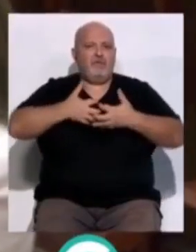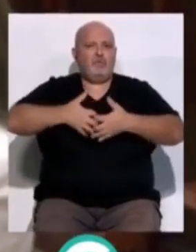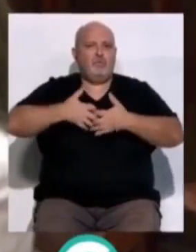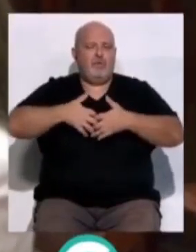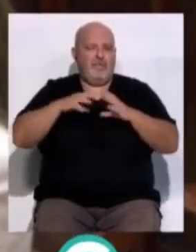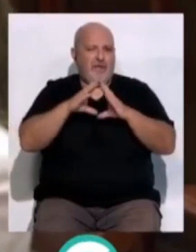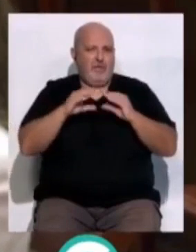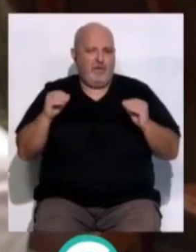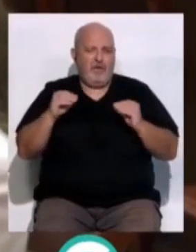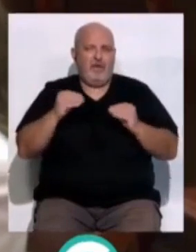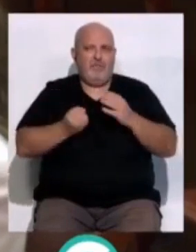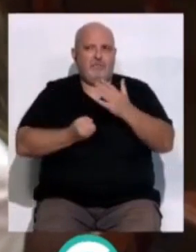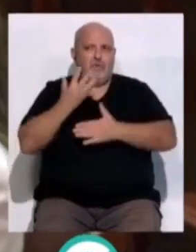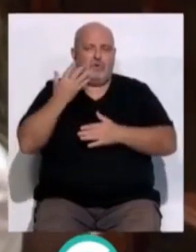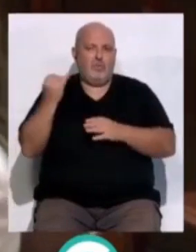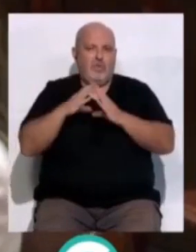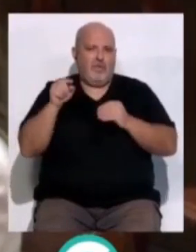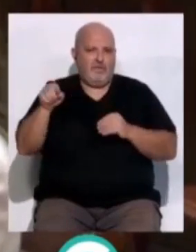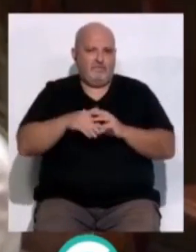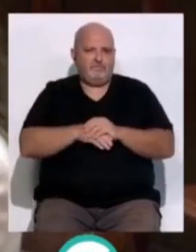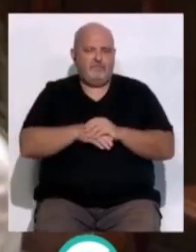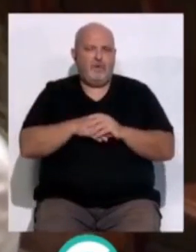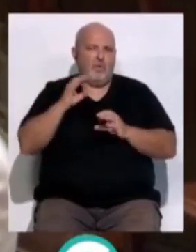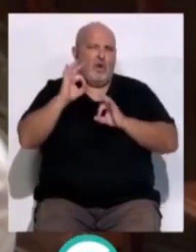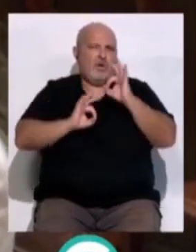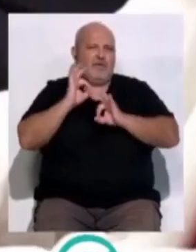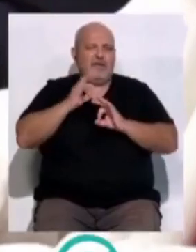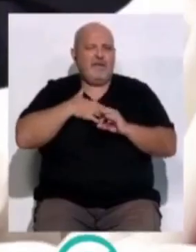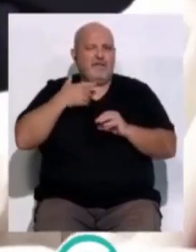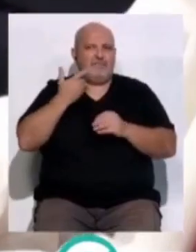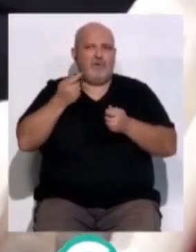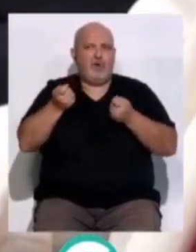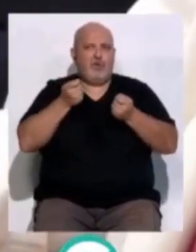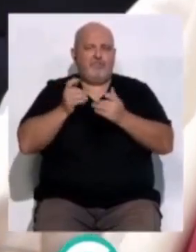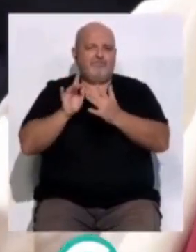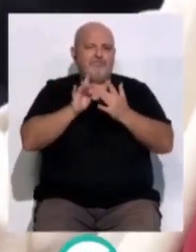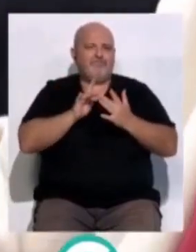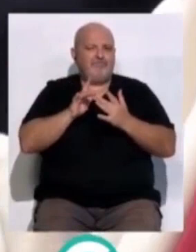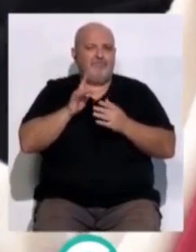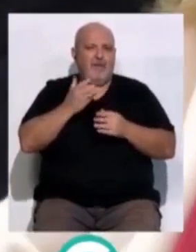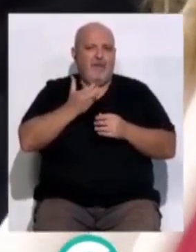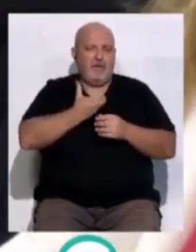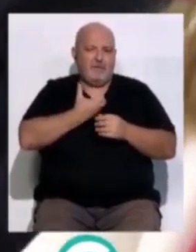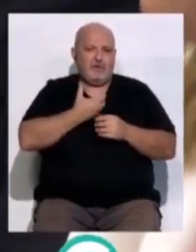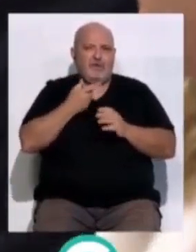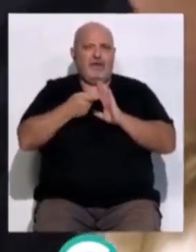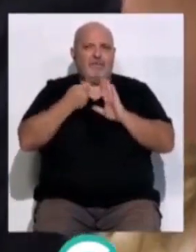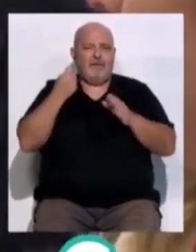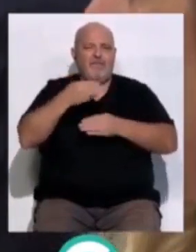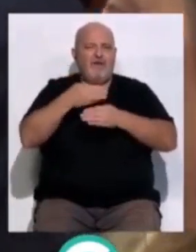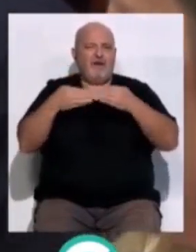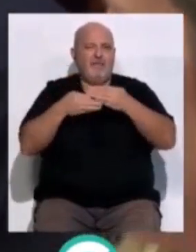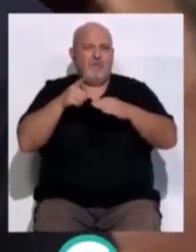de Andalucía, activada por la Junta, una organización que busca la coordinación de las entidades locales para eliminar las